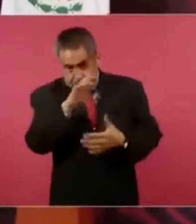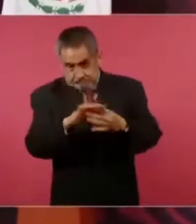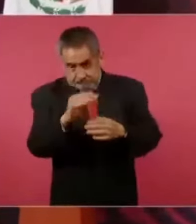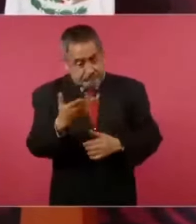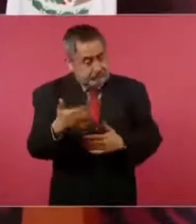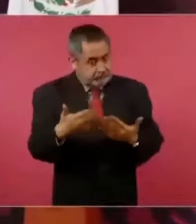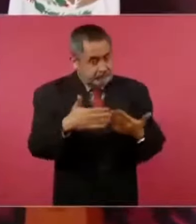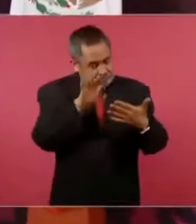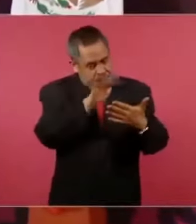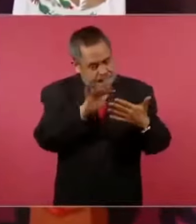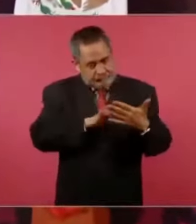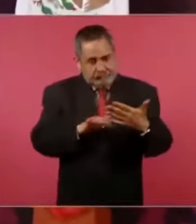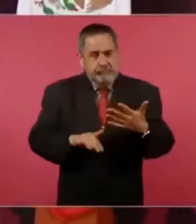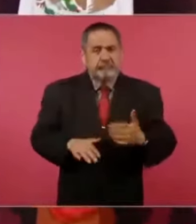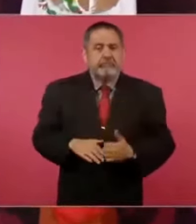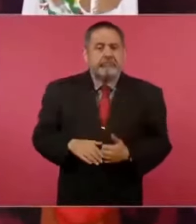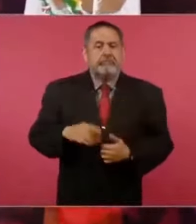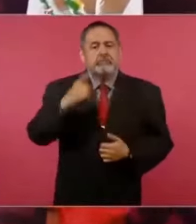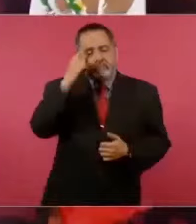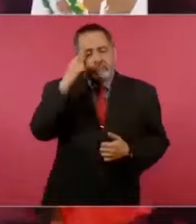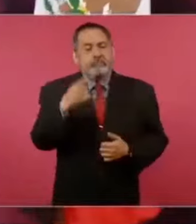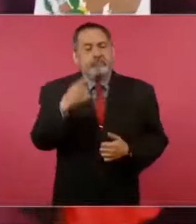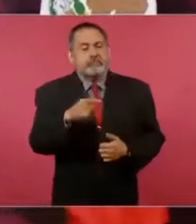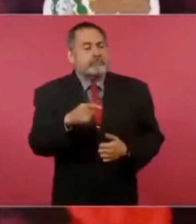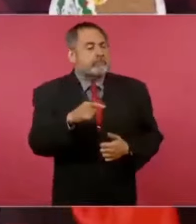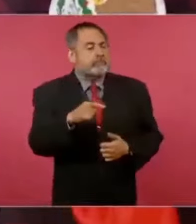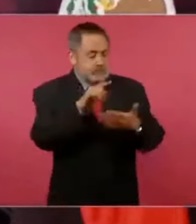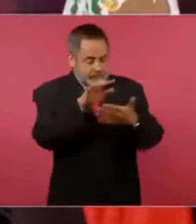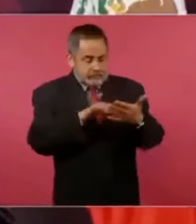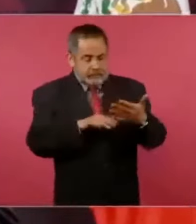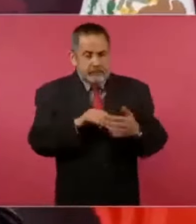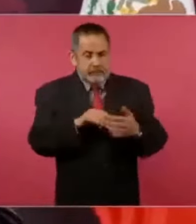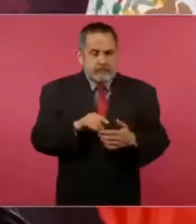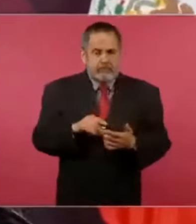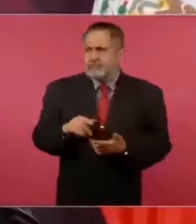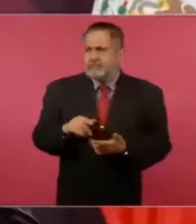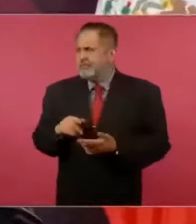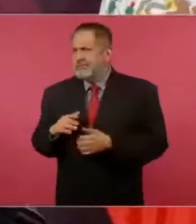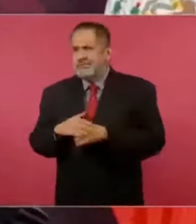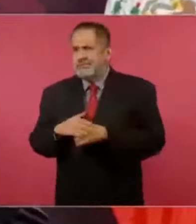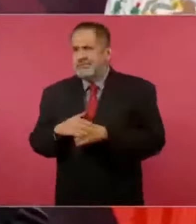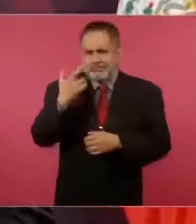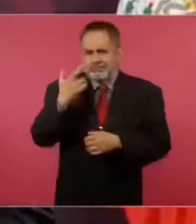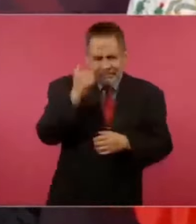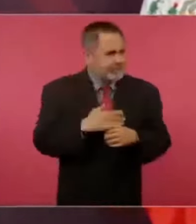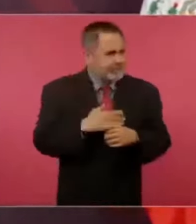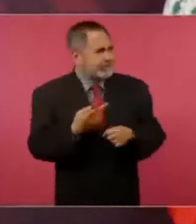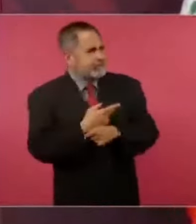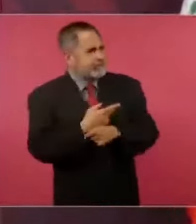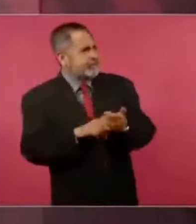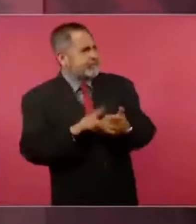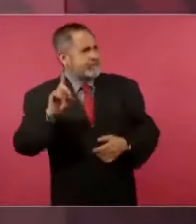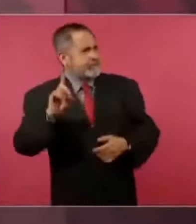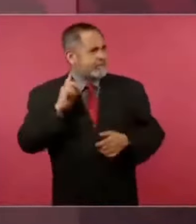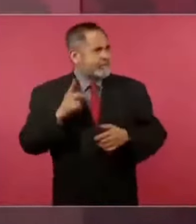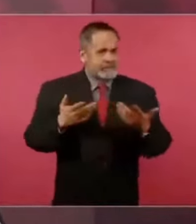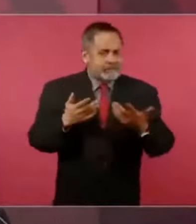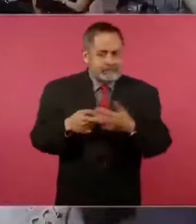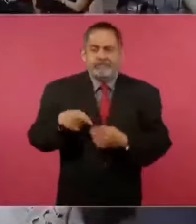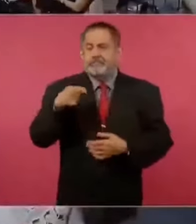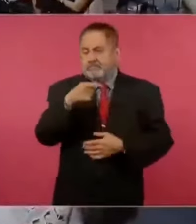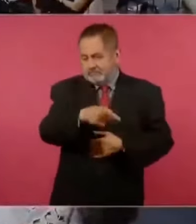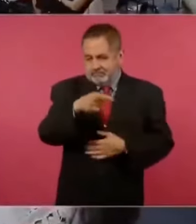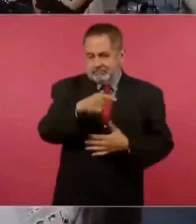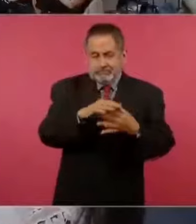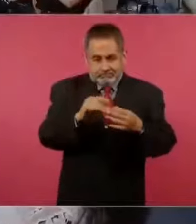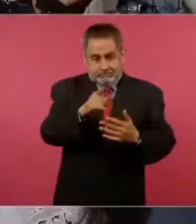lo recomiendo para los que andan buscando explicación de lo que pasó el domingo. Les